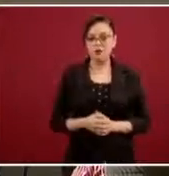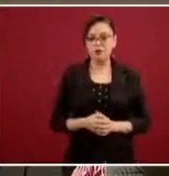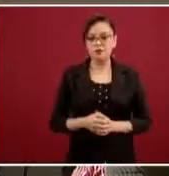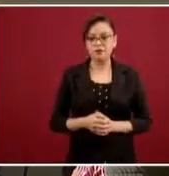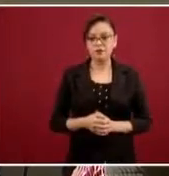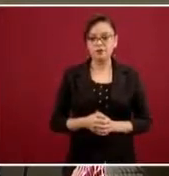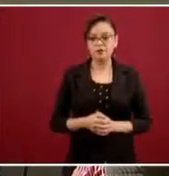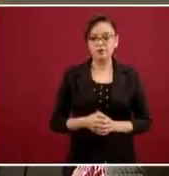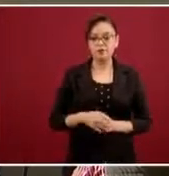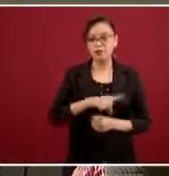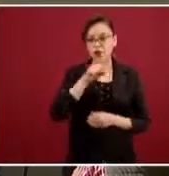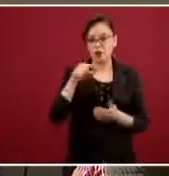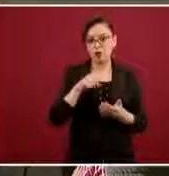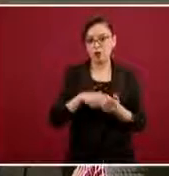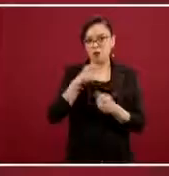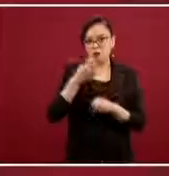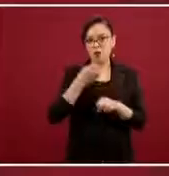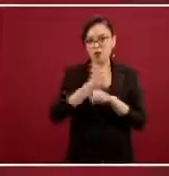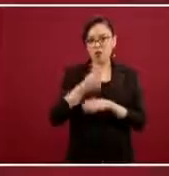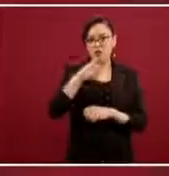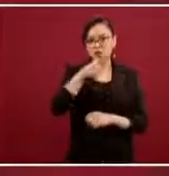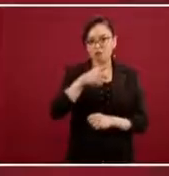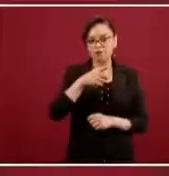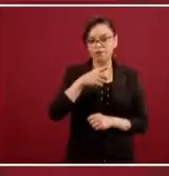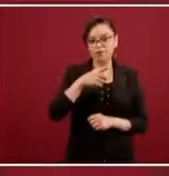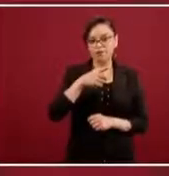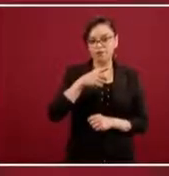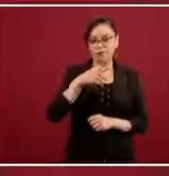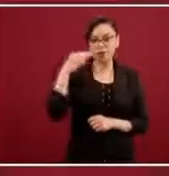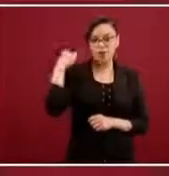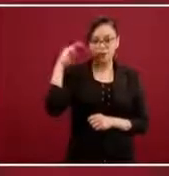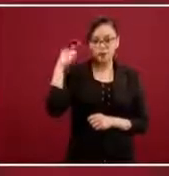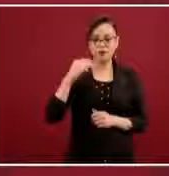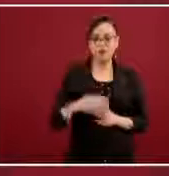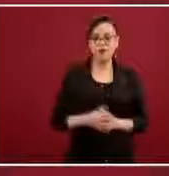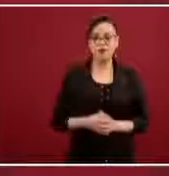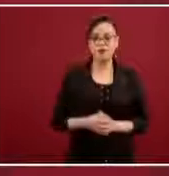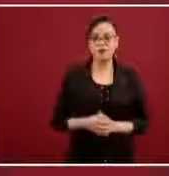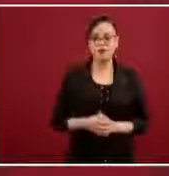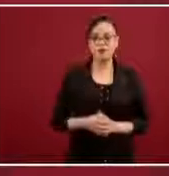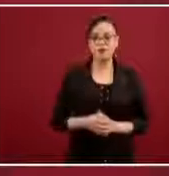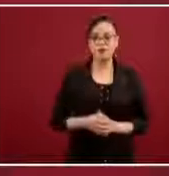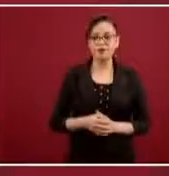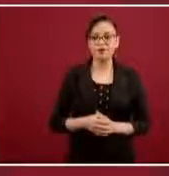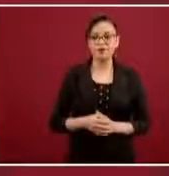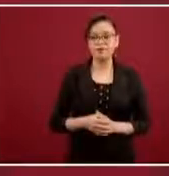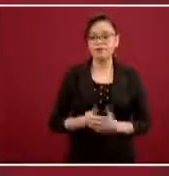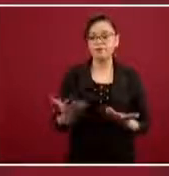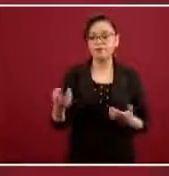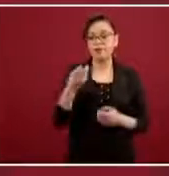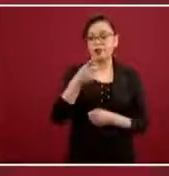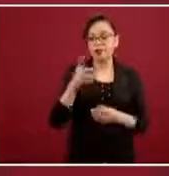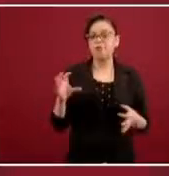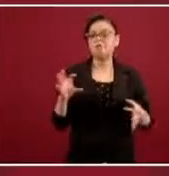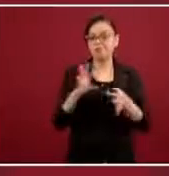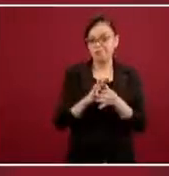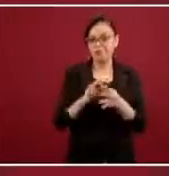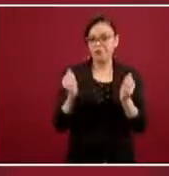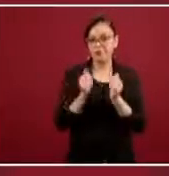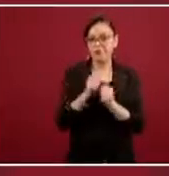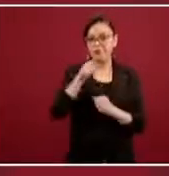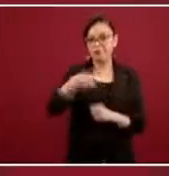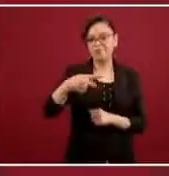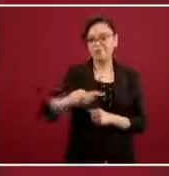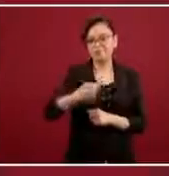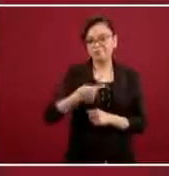territorio del estado de Michoacán y creo que tiene que ver con lo que usted comentaba. Aquí yo aprovecharía para decir lo